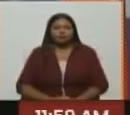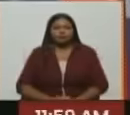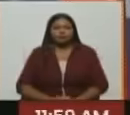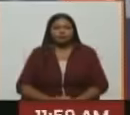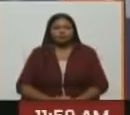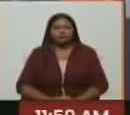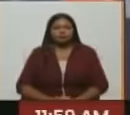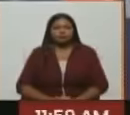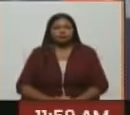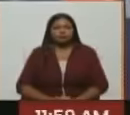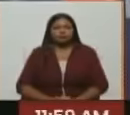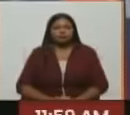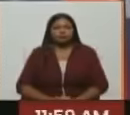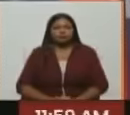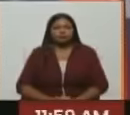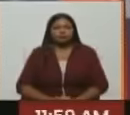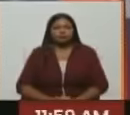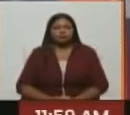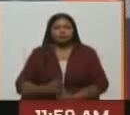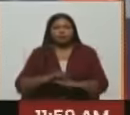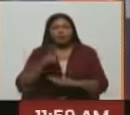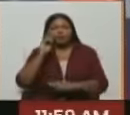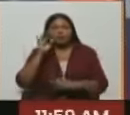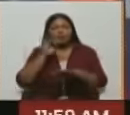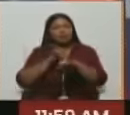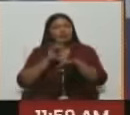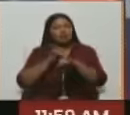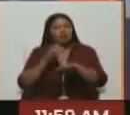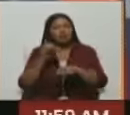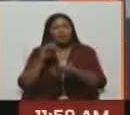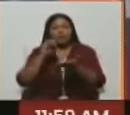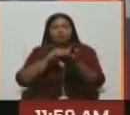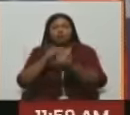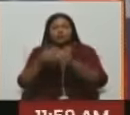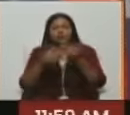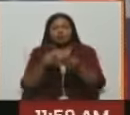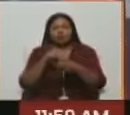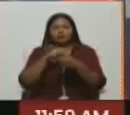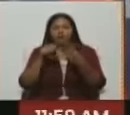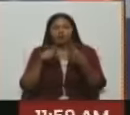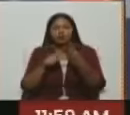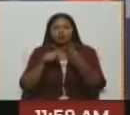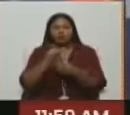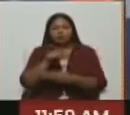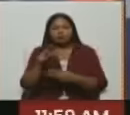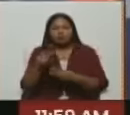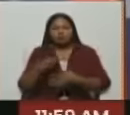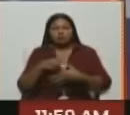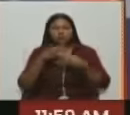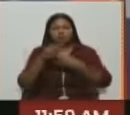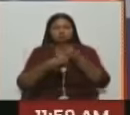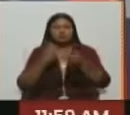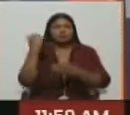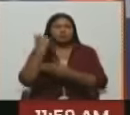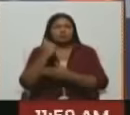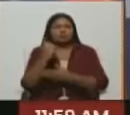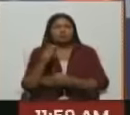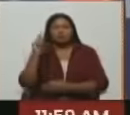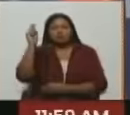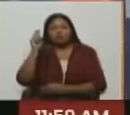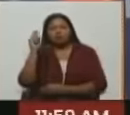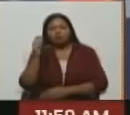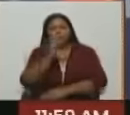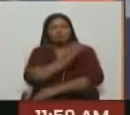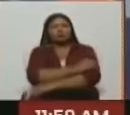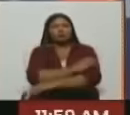Porque incluso, vean esto delicado, colocan como los tres sujetos que intentaron matar a un diputado opositor